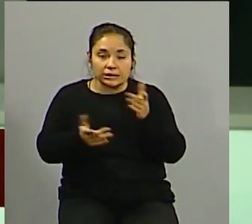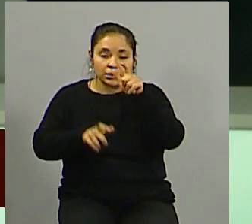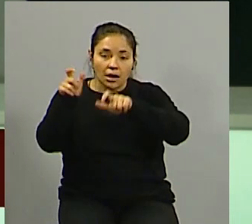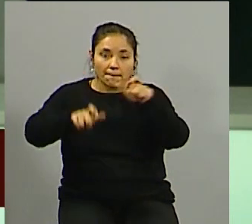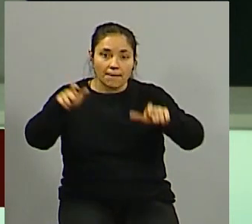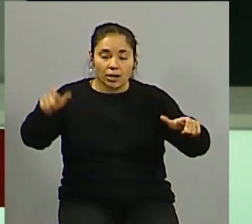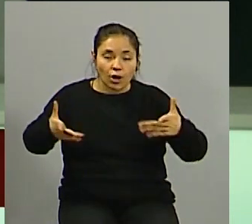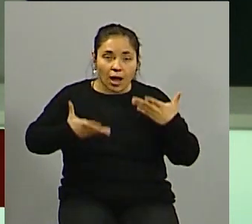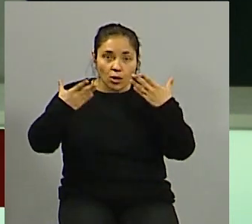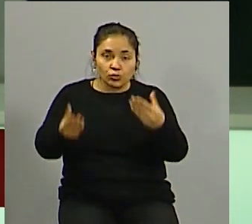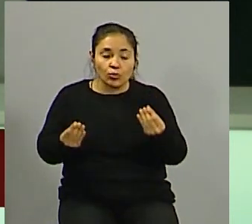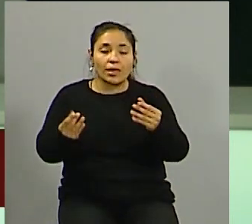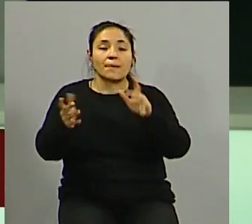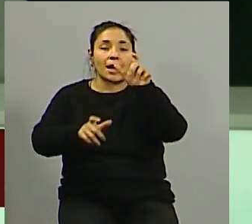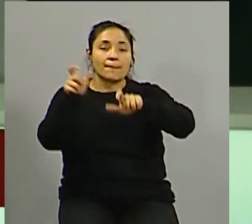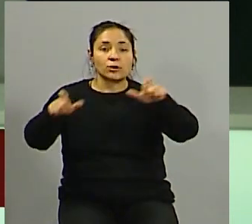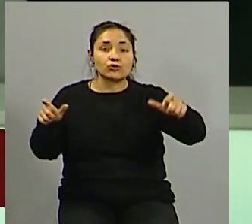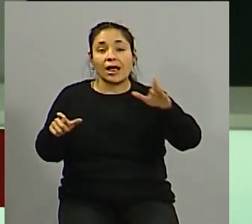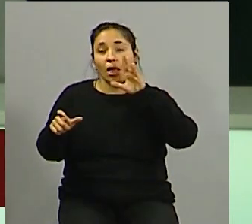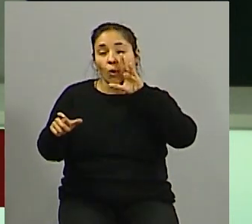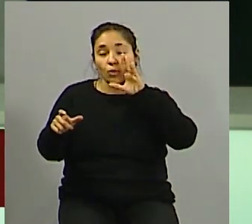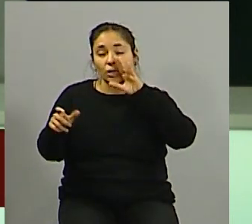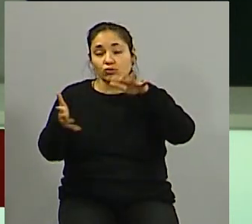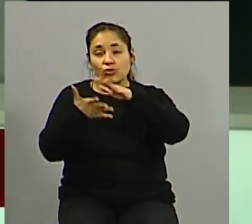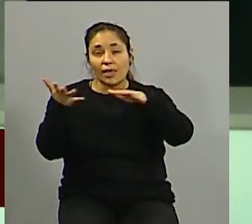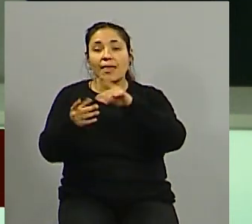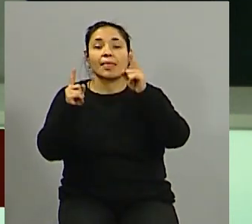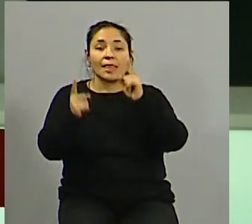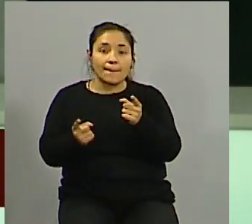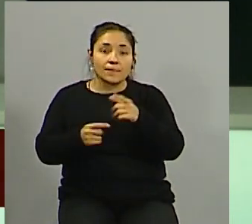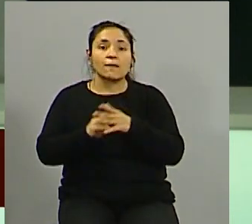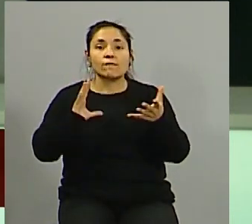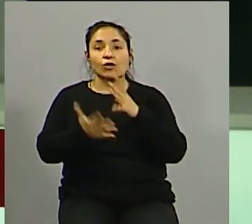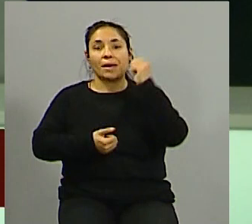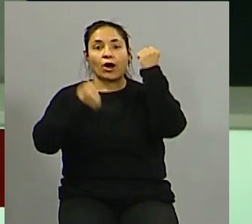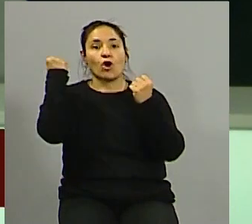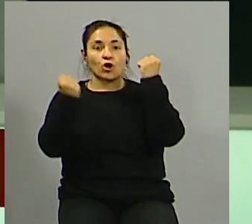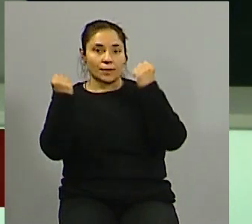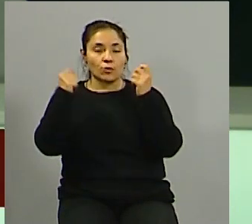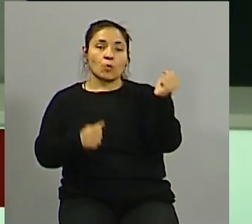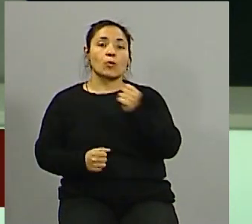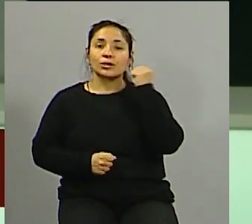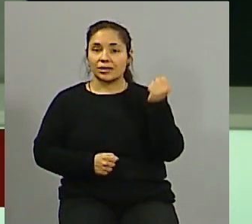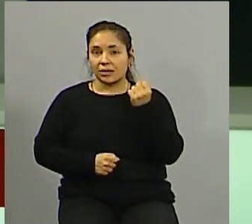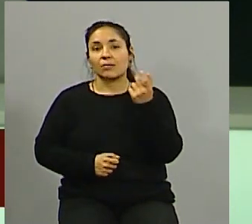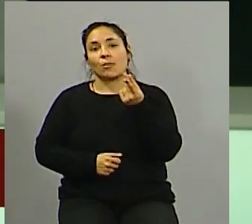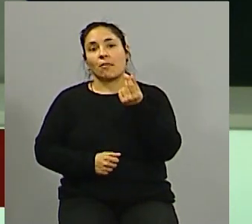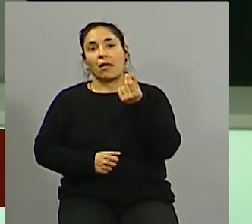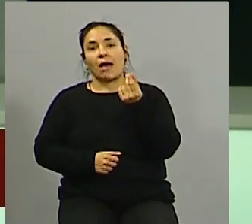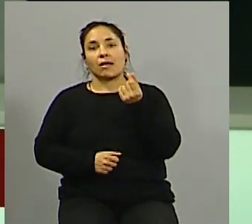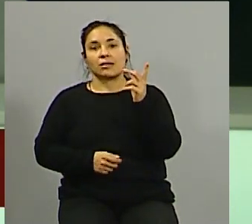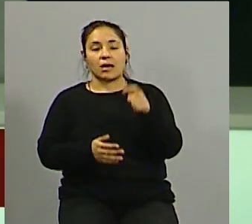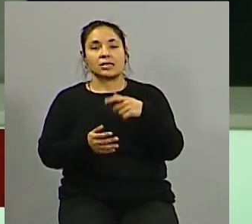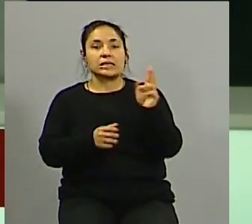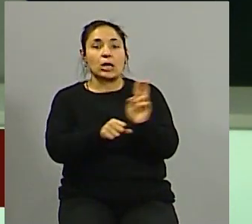para los ciudadanos y las ciudadanas de Estados Unidos, sino también una herramienta muy importante en términos económicos, digamos, porque siempre el dinero que se vuelca a